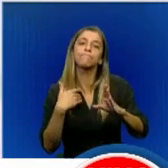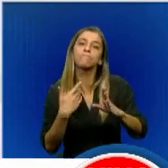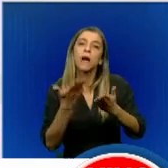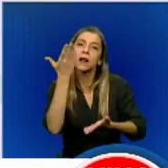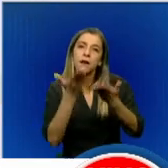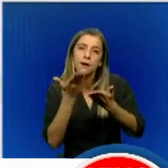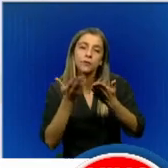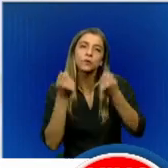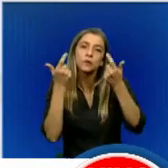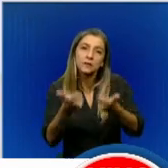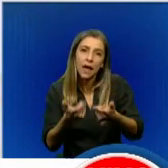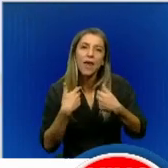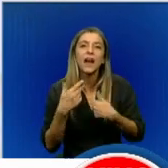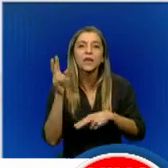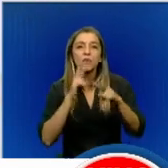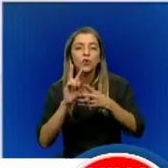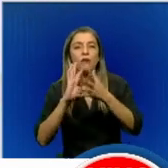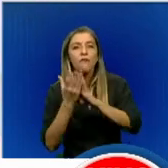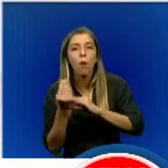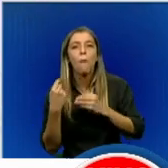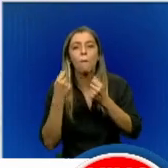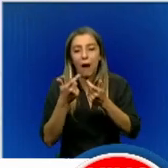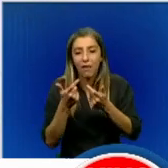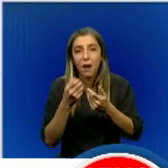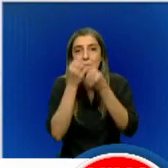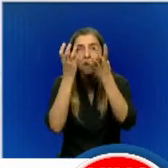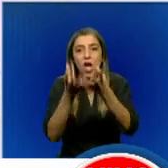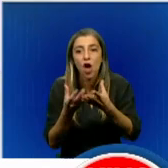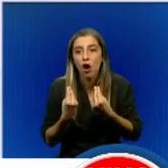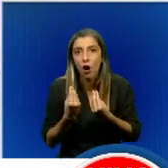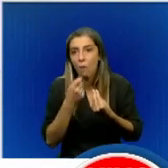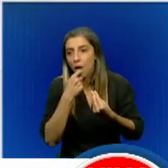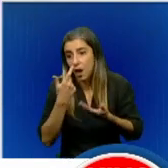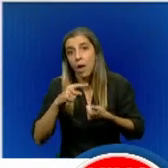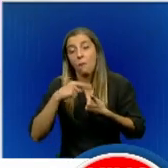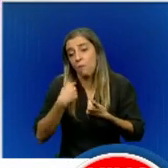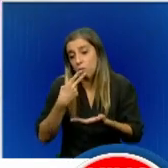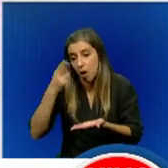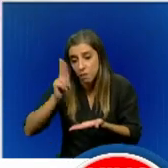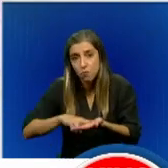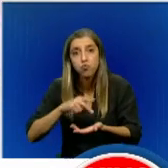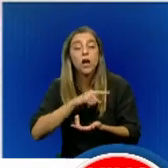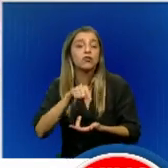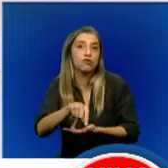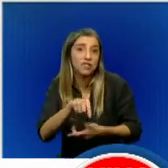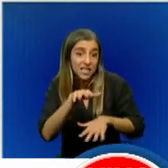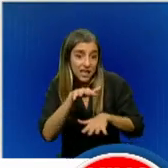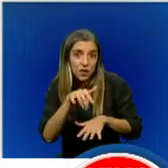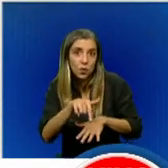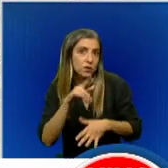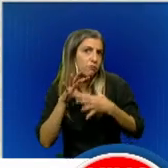plasmarlo en las necesarias mejoras que nuestro sistema tributario requiere es más pertinente que nunca